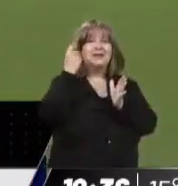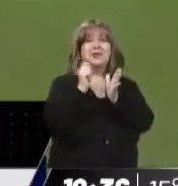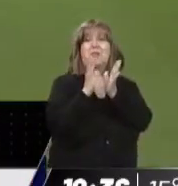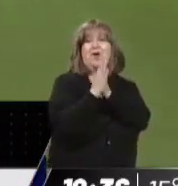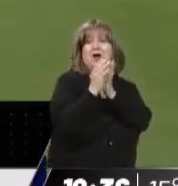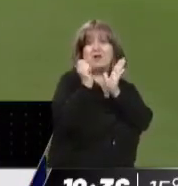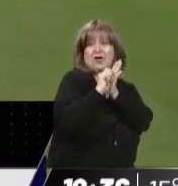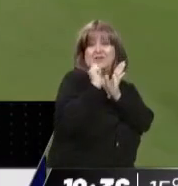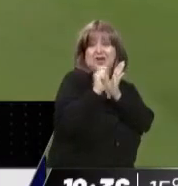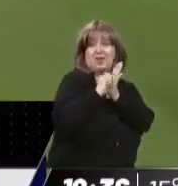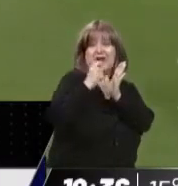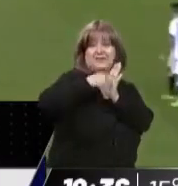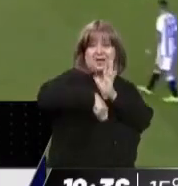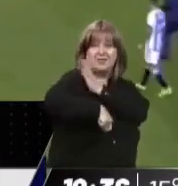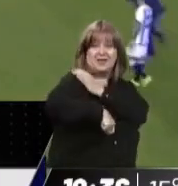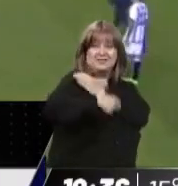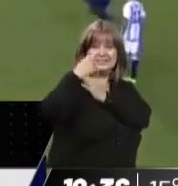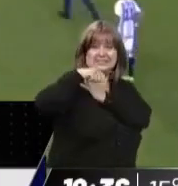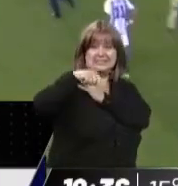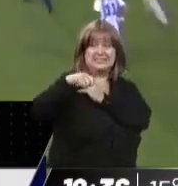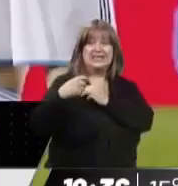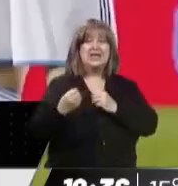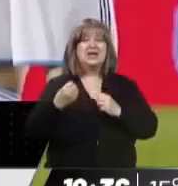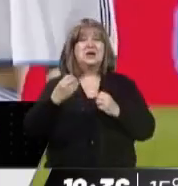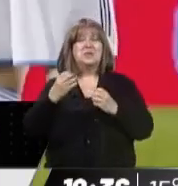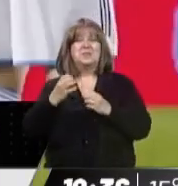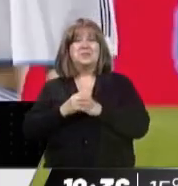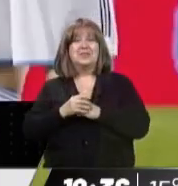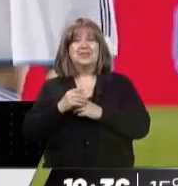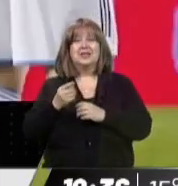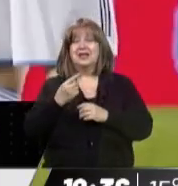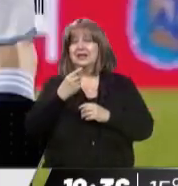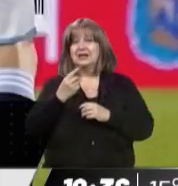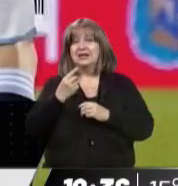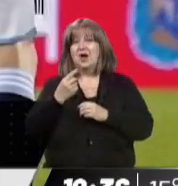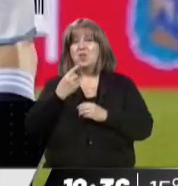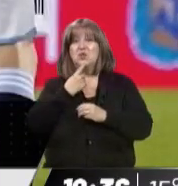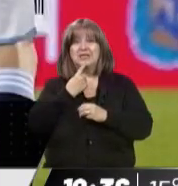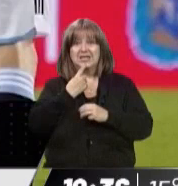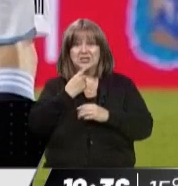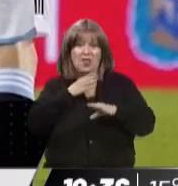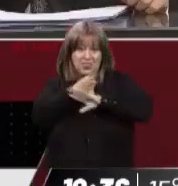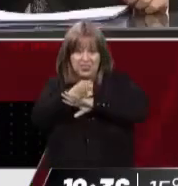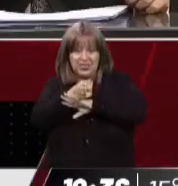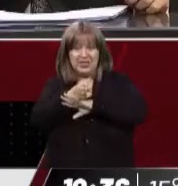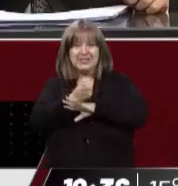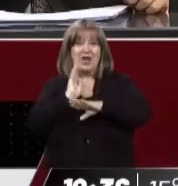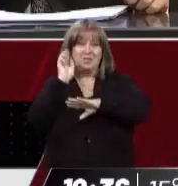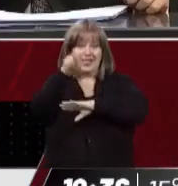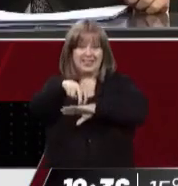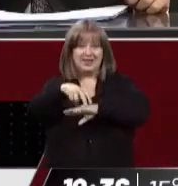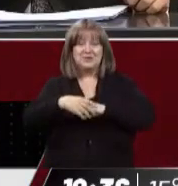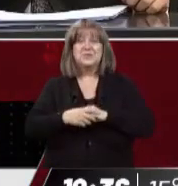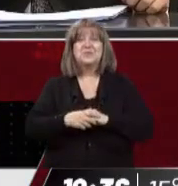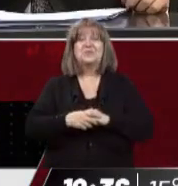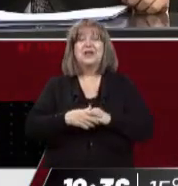No, olvídate. Kenneth, pero fue total. Kenneth, estás del otro lado. ¿Cómo estás? Julián y Marcio, Gisela Campos te saluda. Buenas tardes. Hola, Gisela, ¿cómo